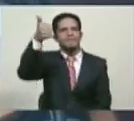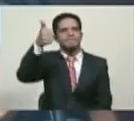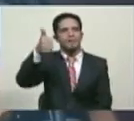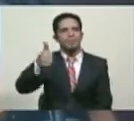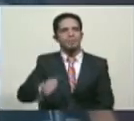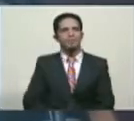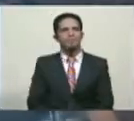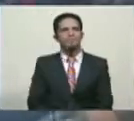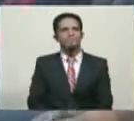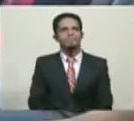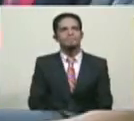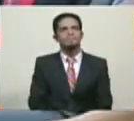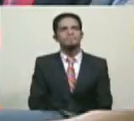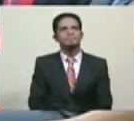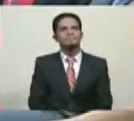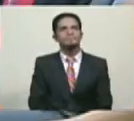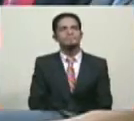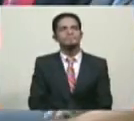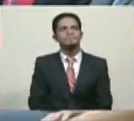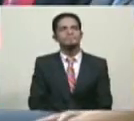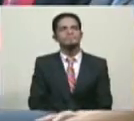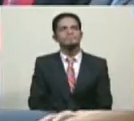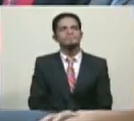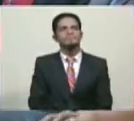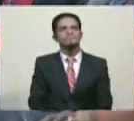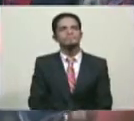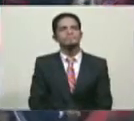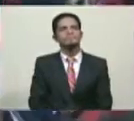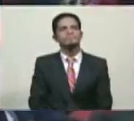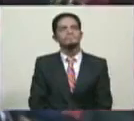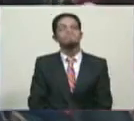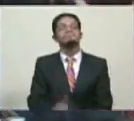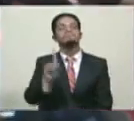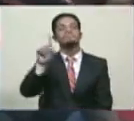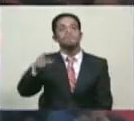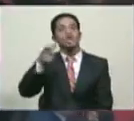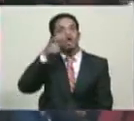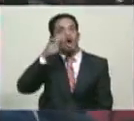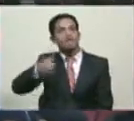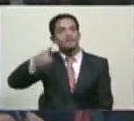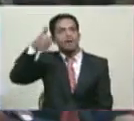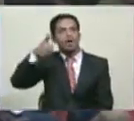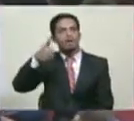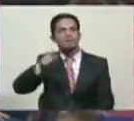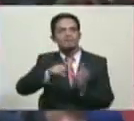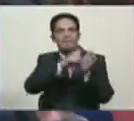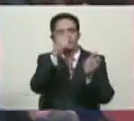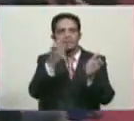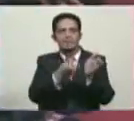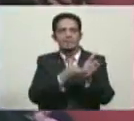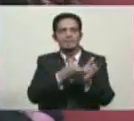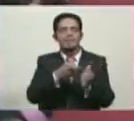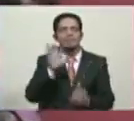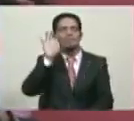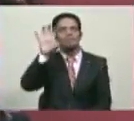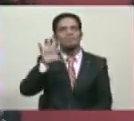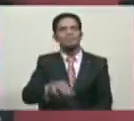Supremo de Justicia. Doctor Elvis Amoroso, Contralor General de la República. Doctor Alfredo